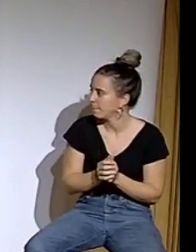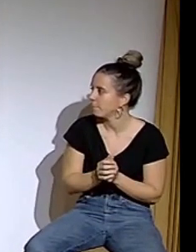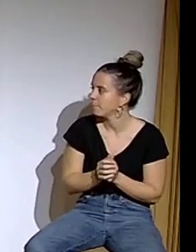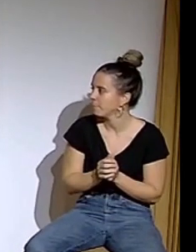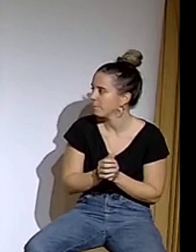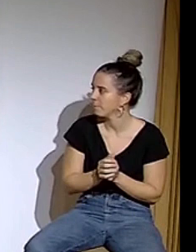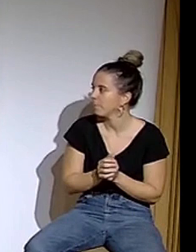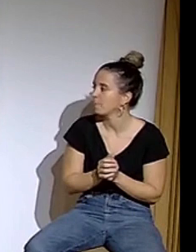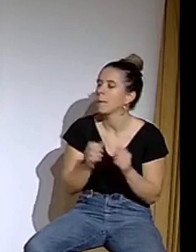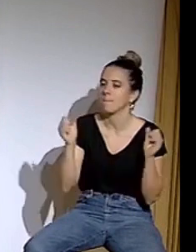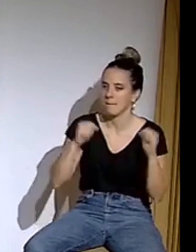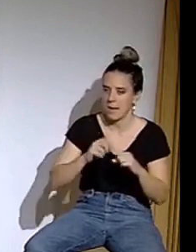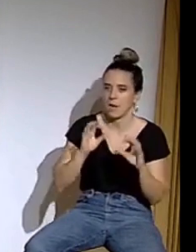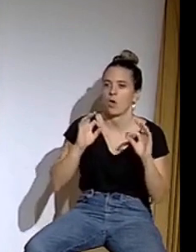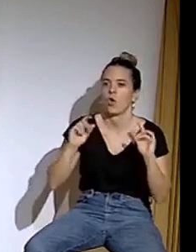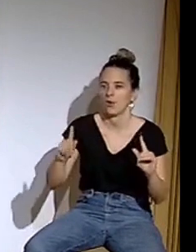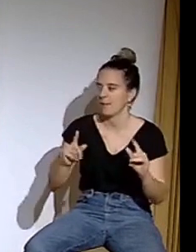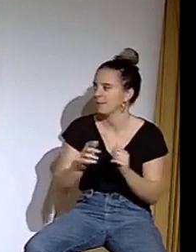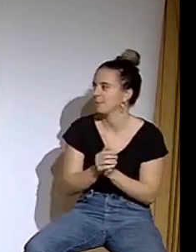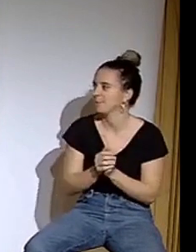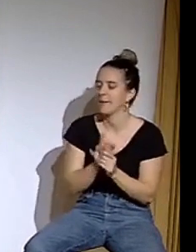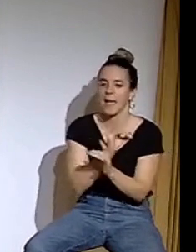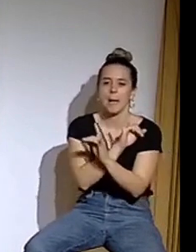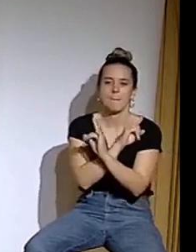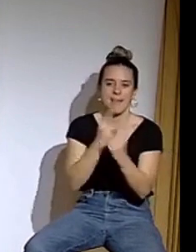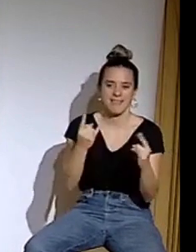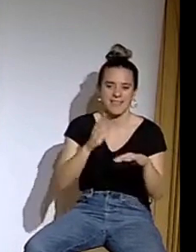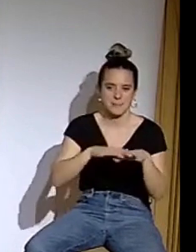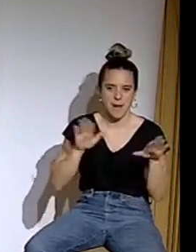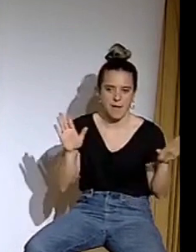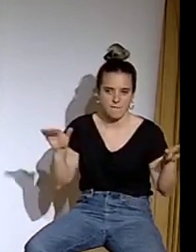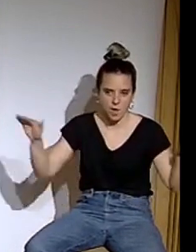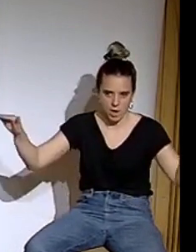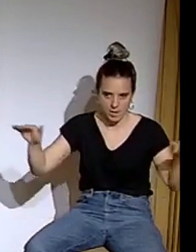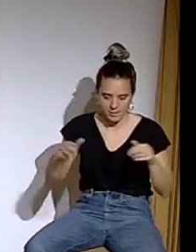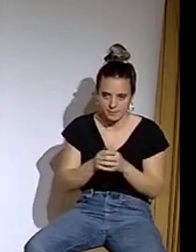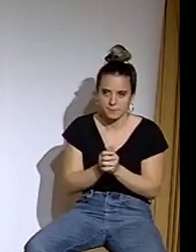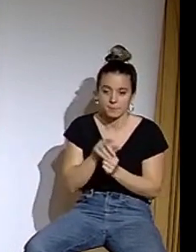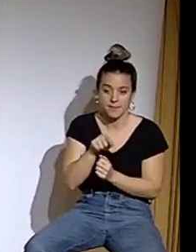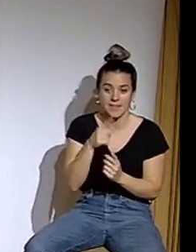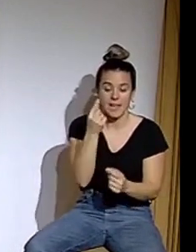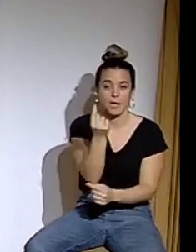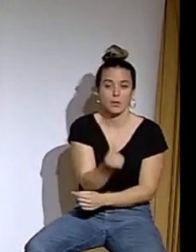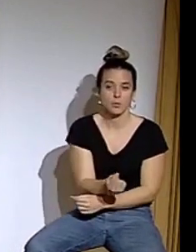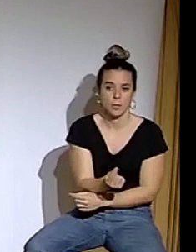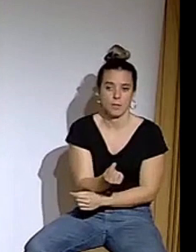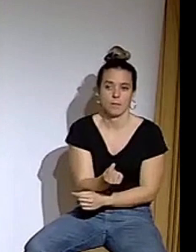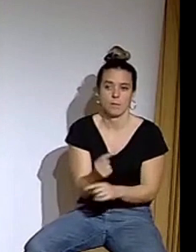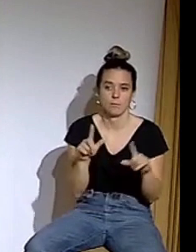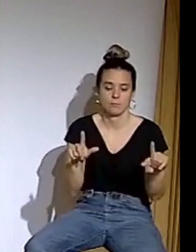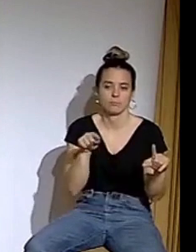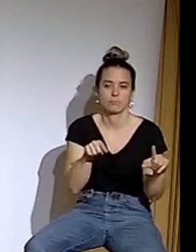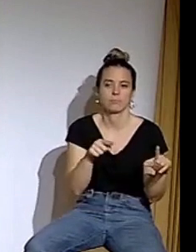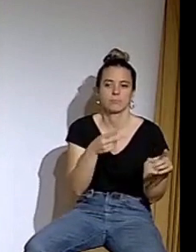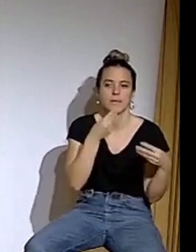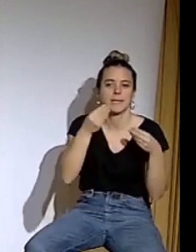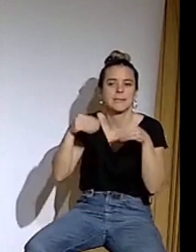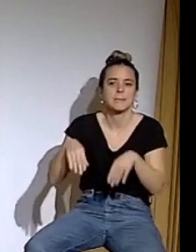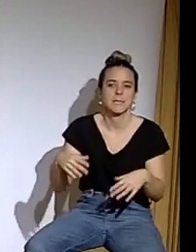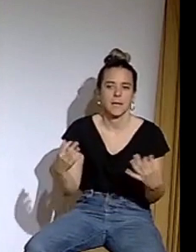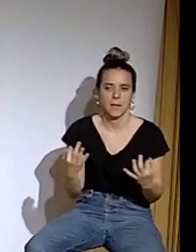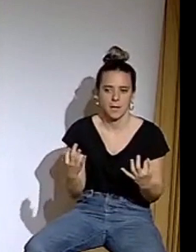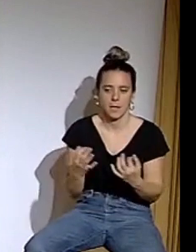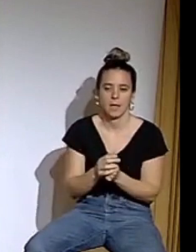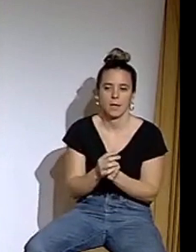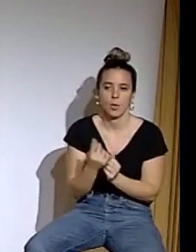vale Ok plantas para volar Esta es una ilustración que representa una